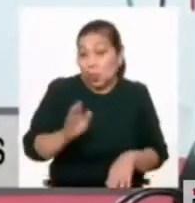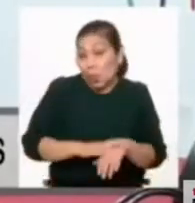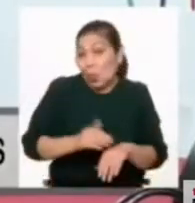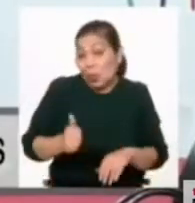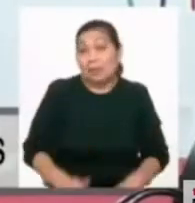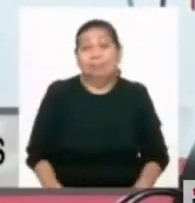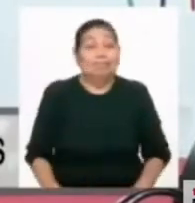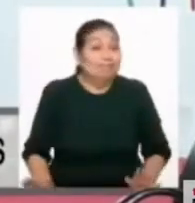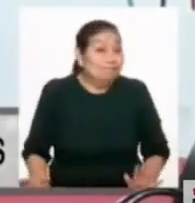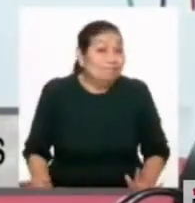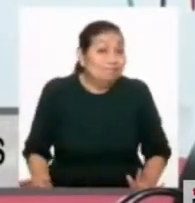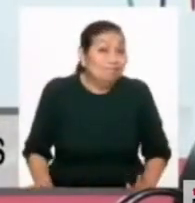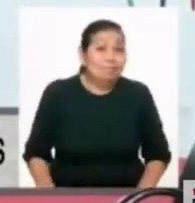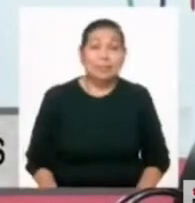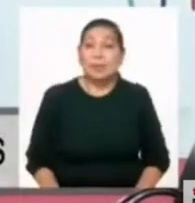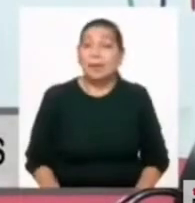es la responsable?